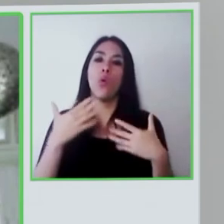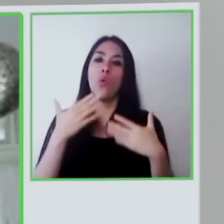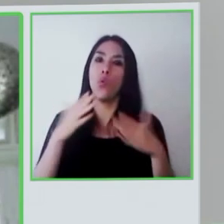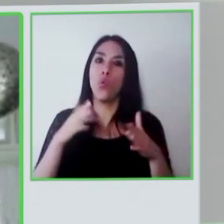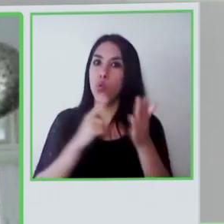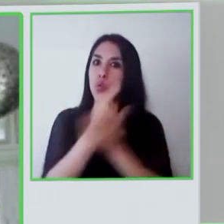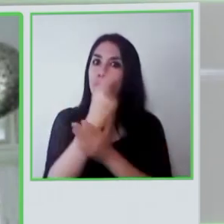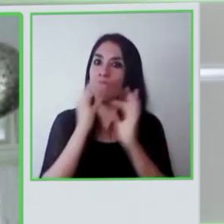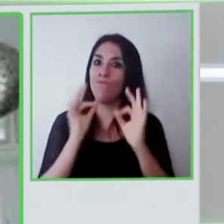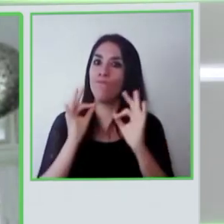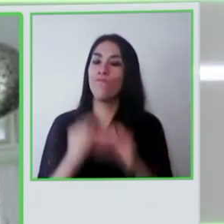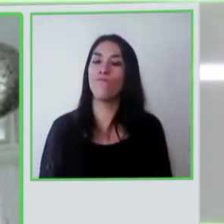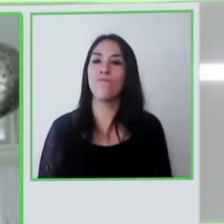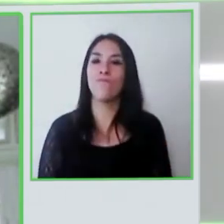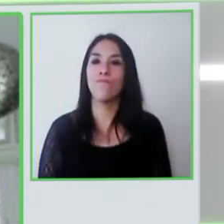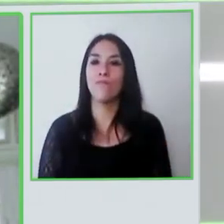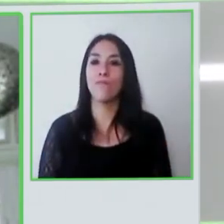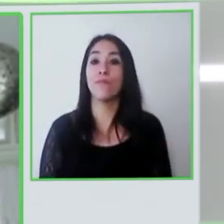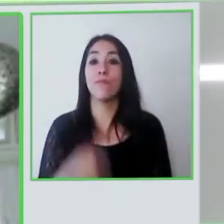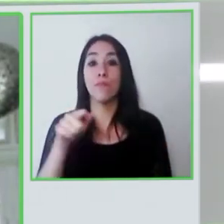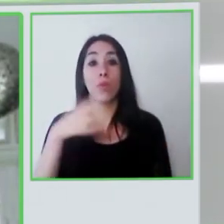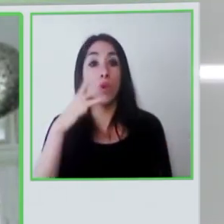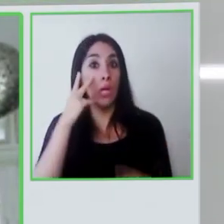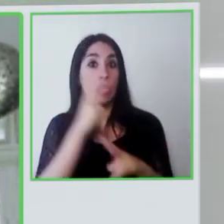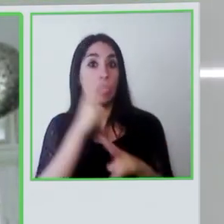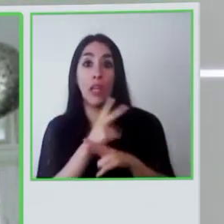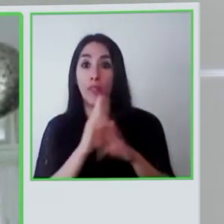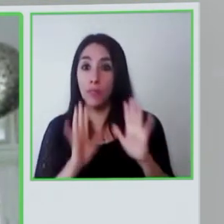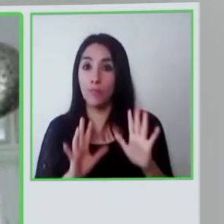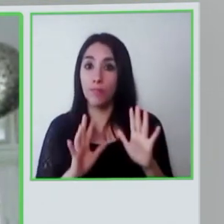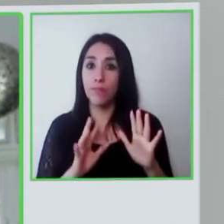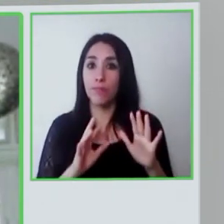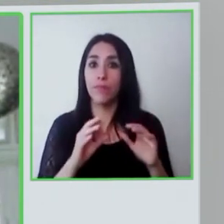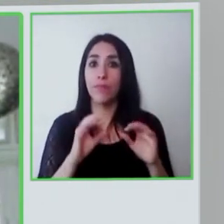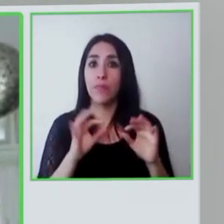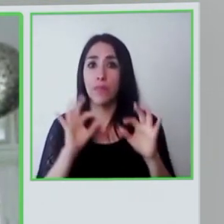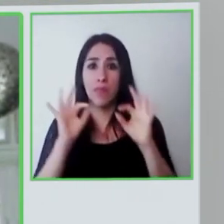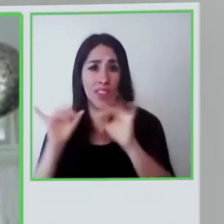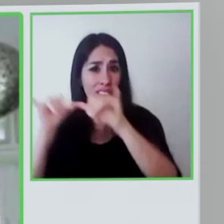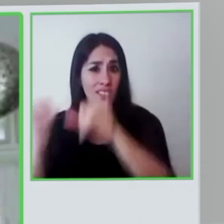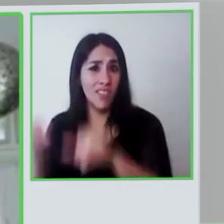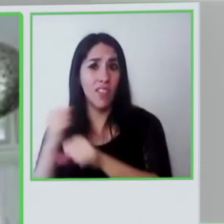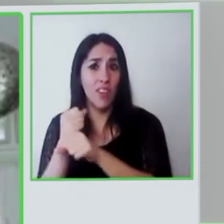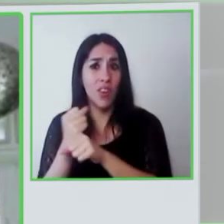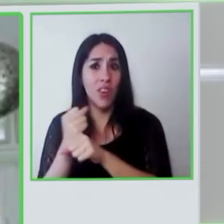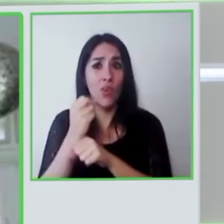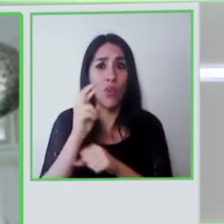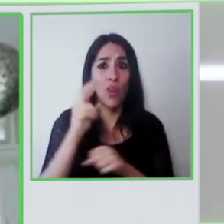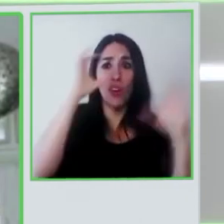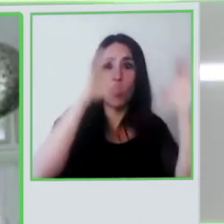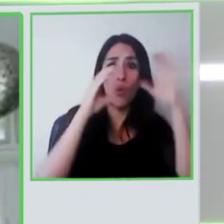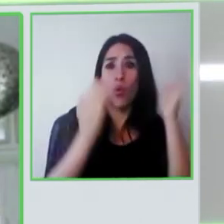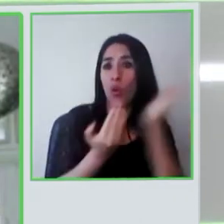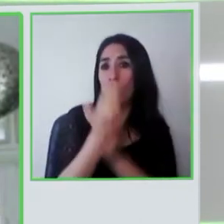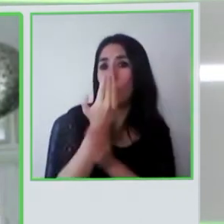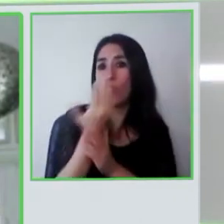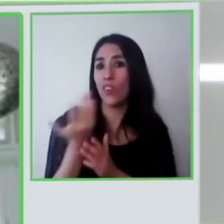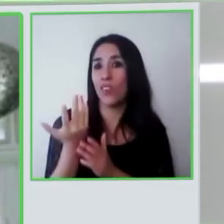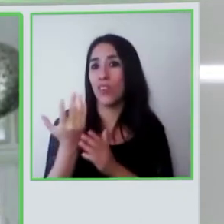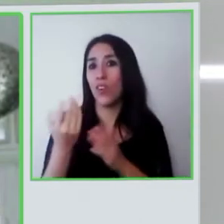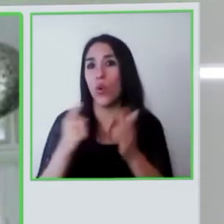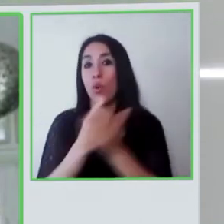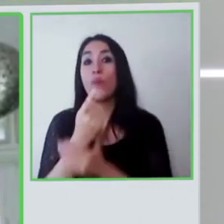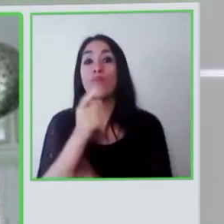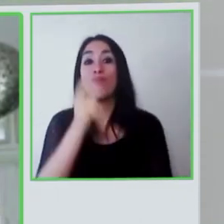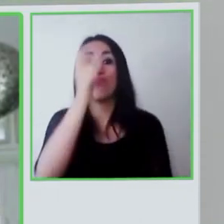de protegerte estamos tratando de retener te ellos buscan a estos líderes a estas pistas para que los